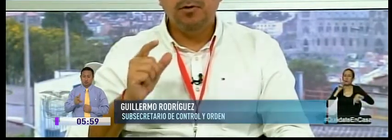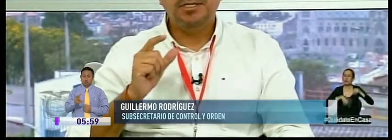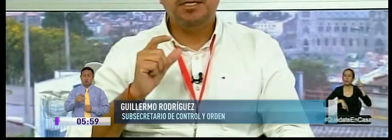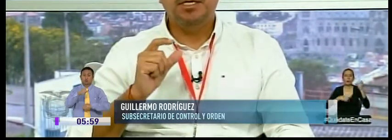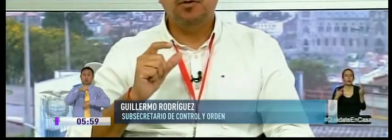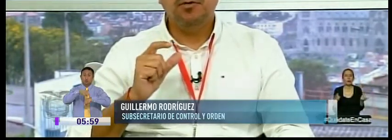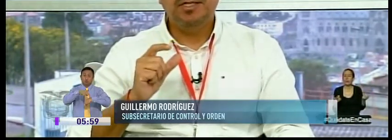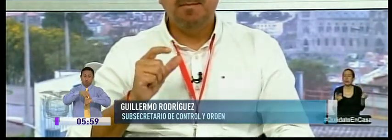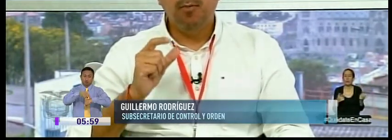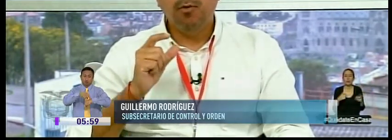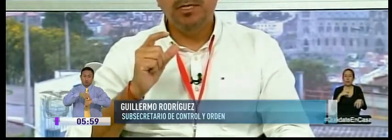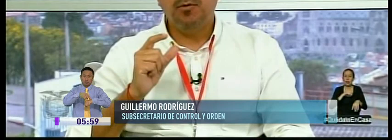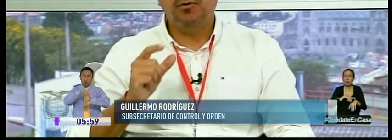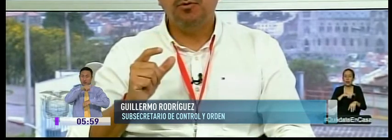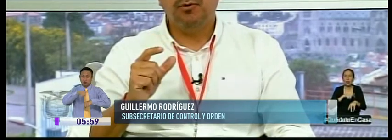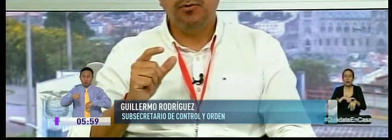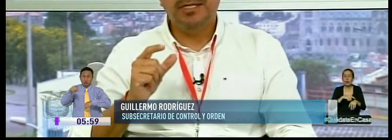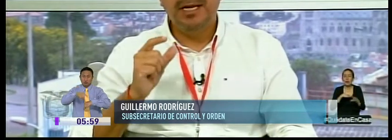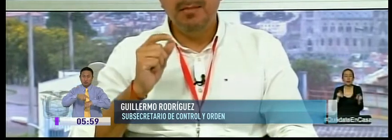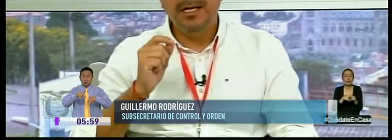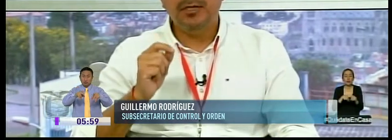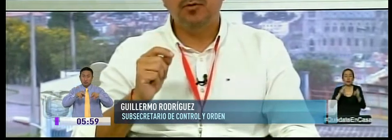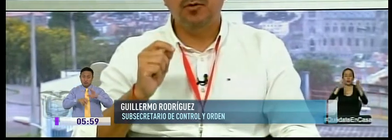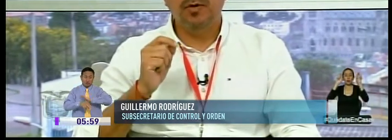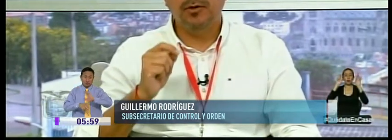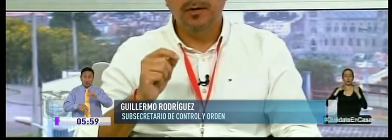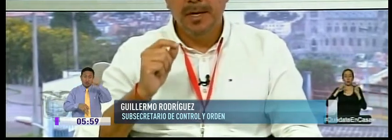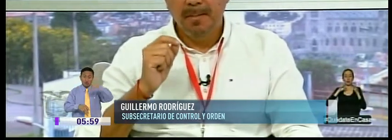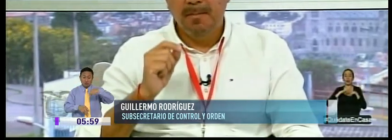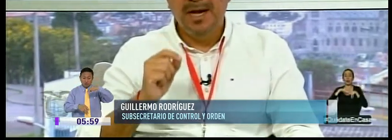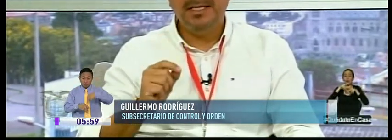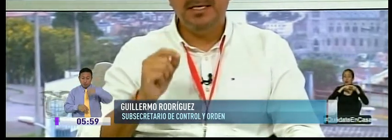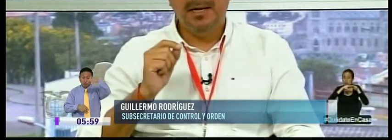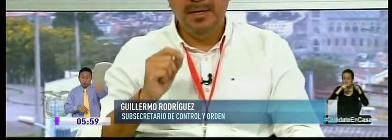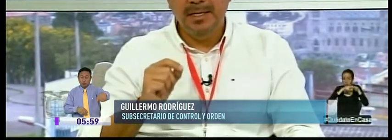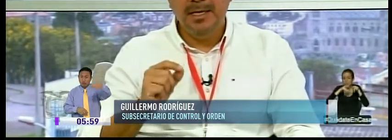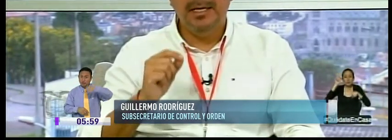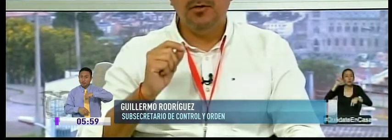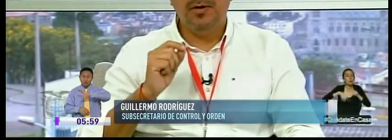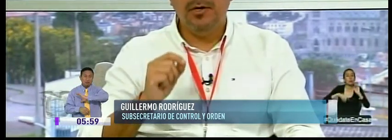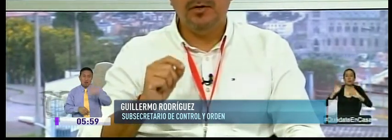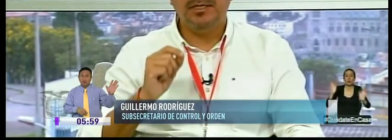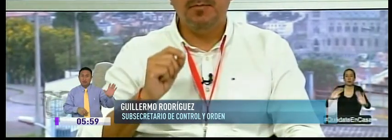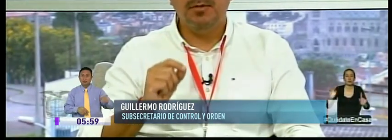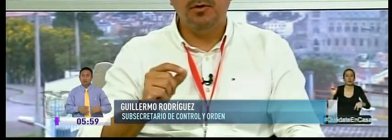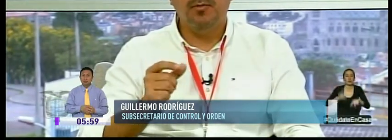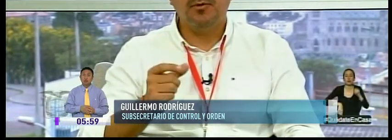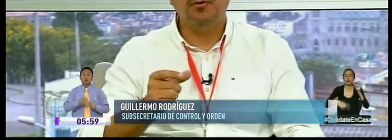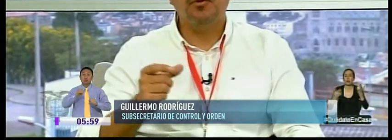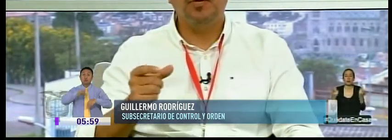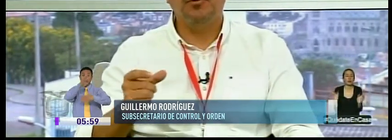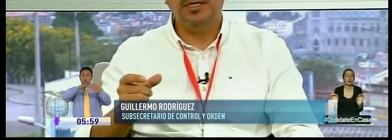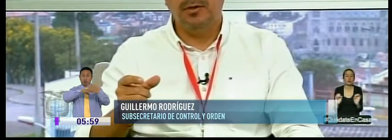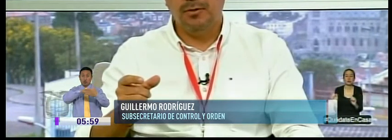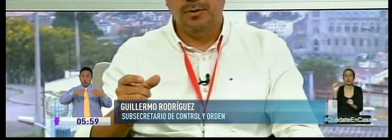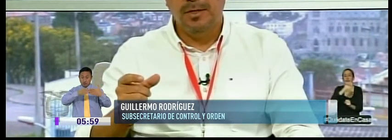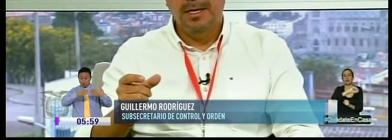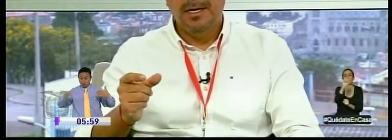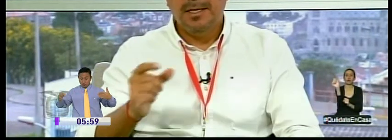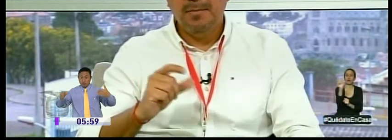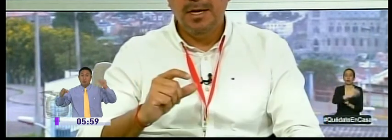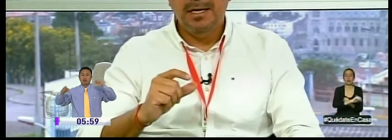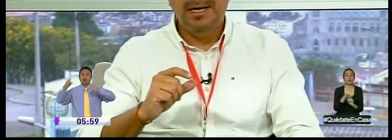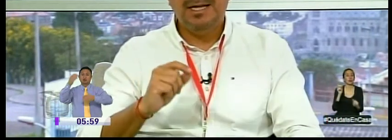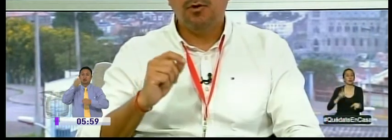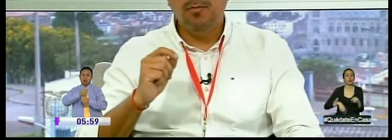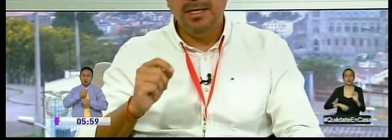horario restringido, tampoco es salvoconducto. Se limita su circulación básicamente en ese horario que está permitido por sus últimos dígitos.